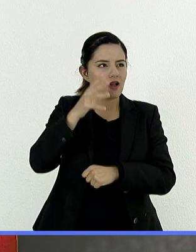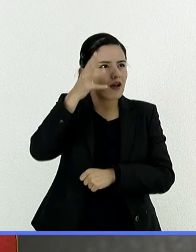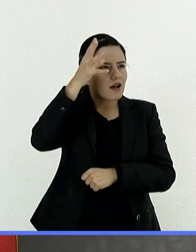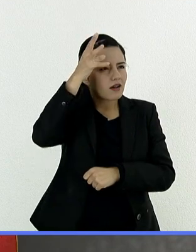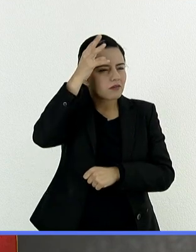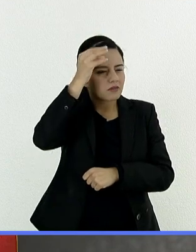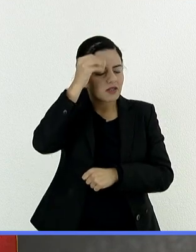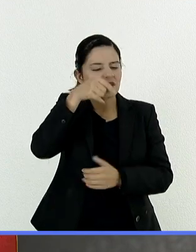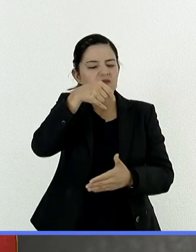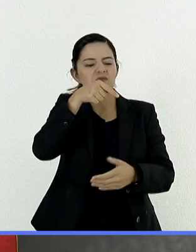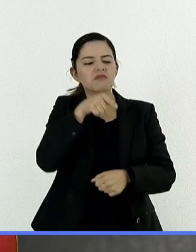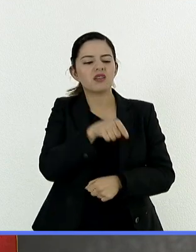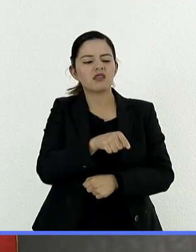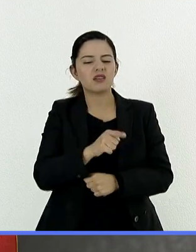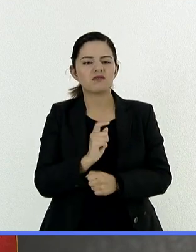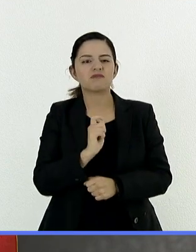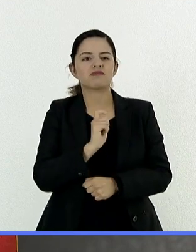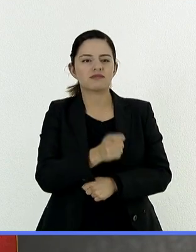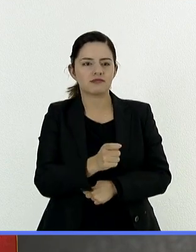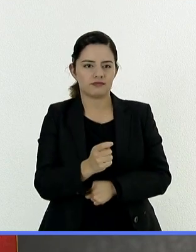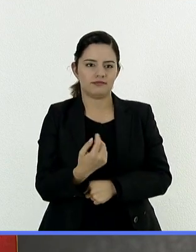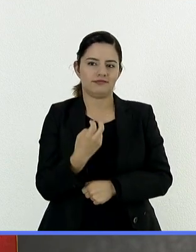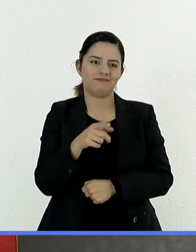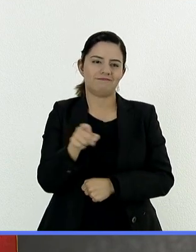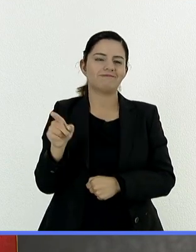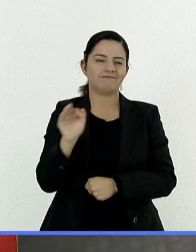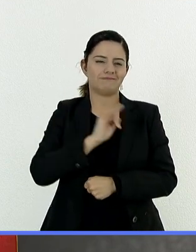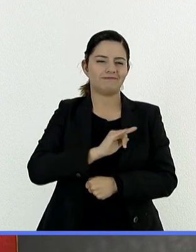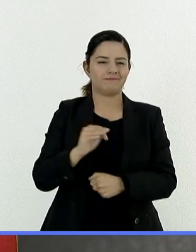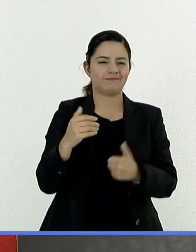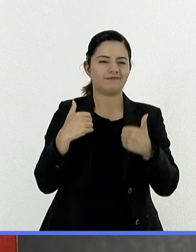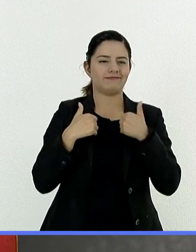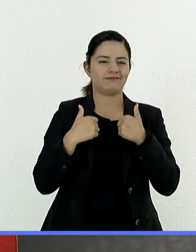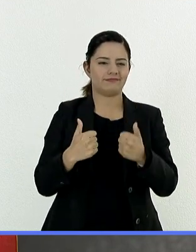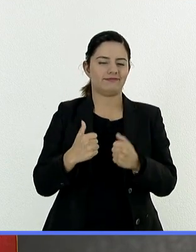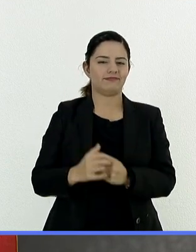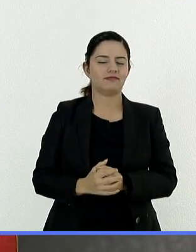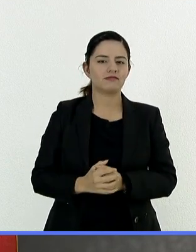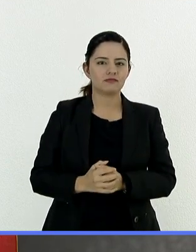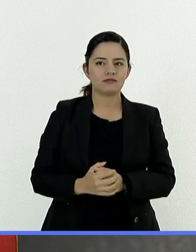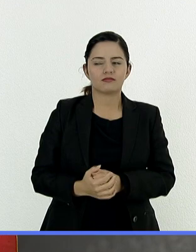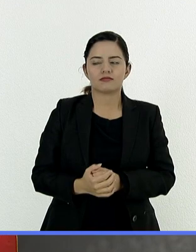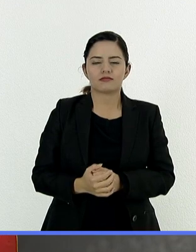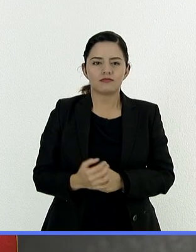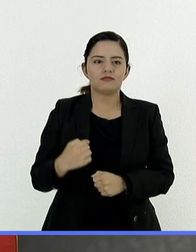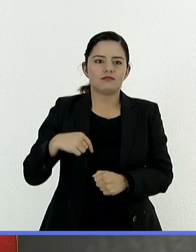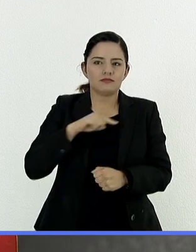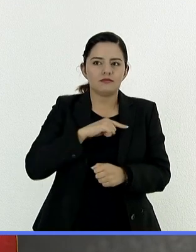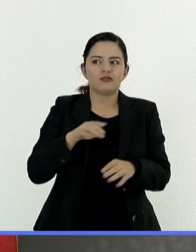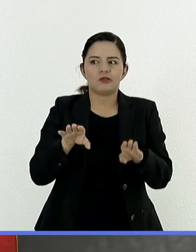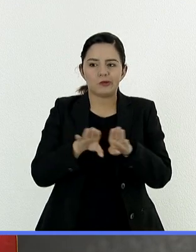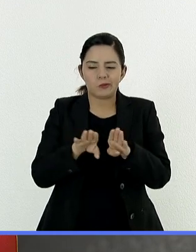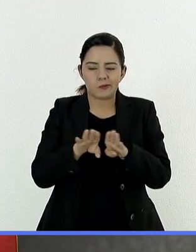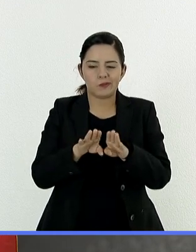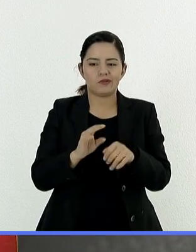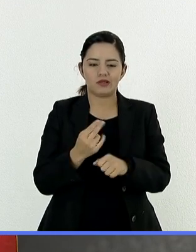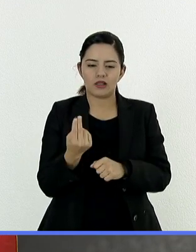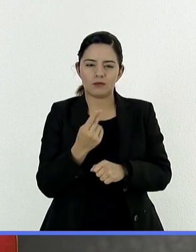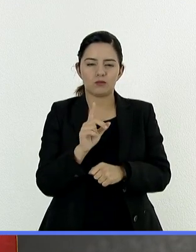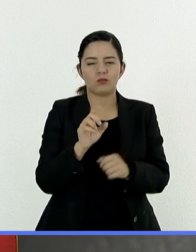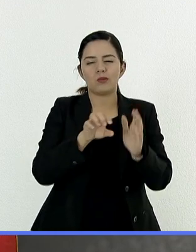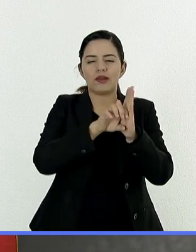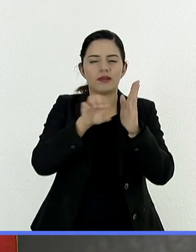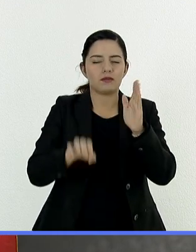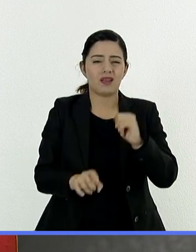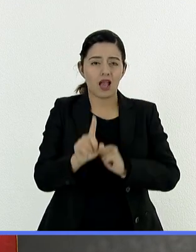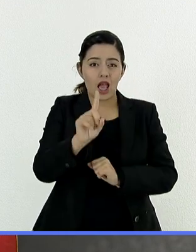como esto contribuye contribuye también a entender Cómo debemos de alguna manera muy específica preservar el